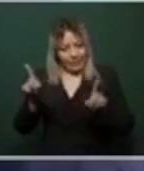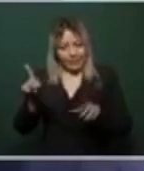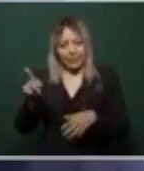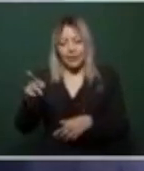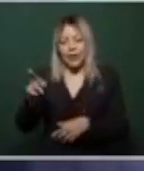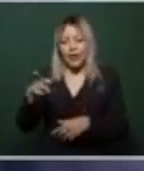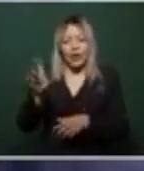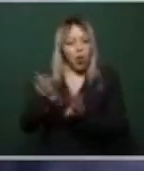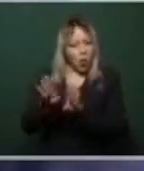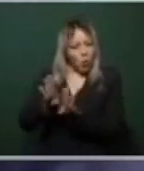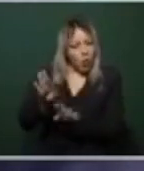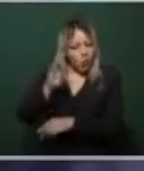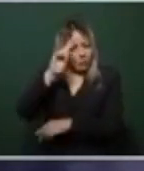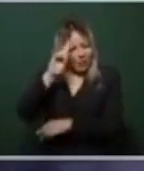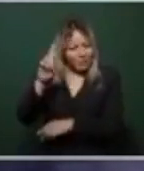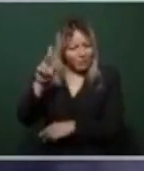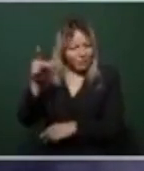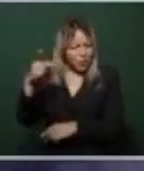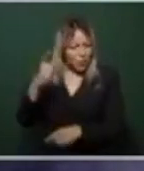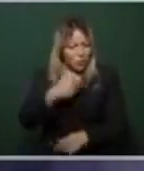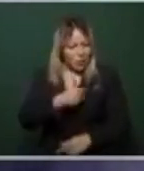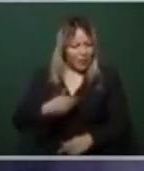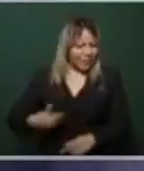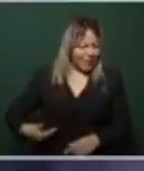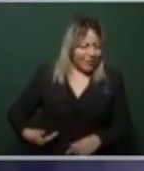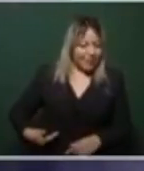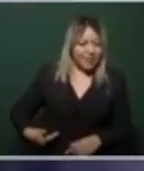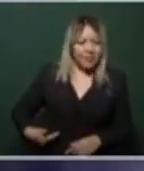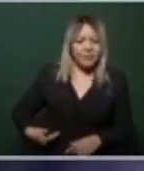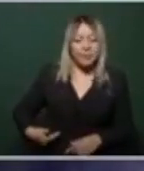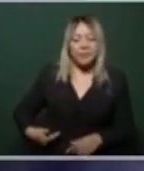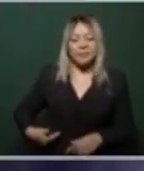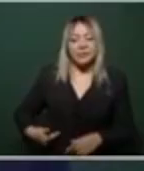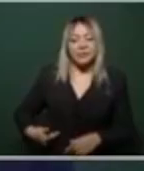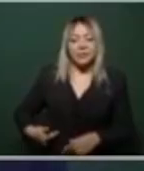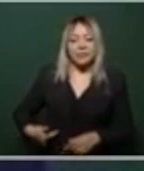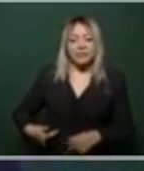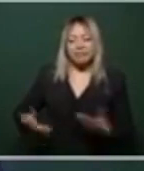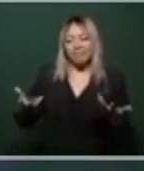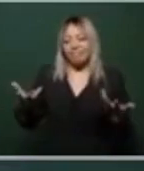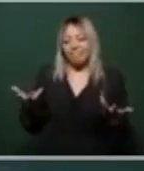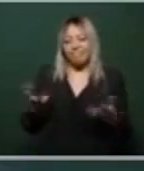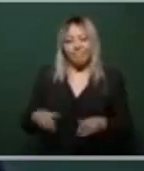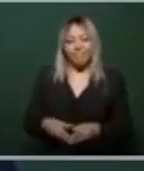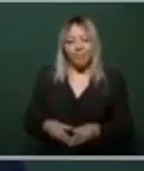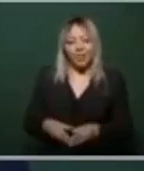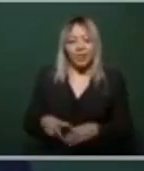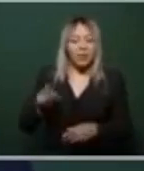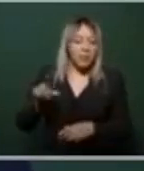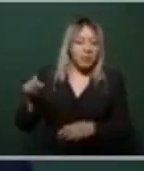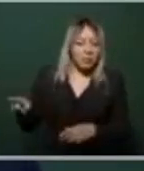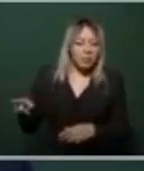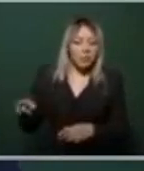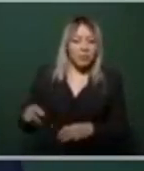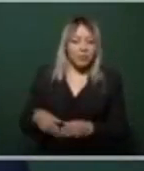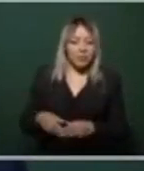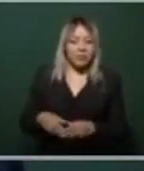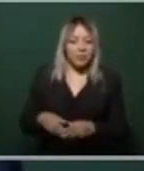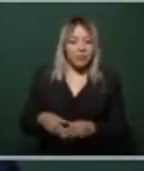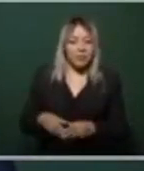un reconocimiento al presidente, sí, entonces el presidente pues